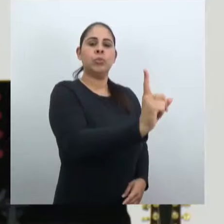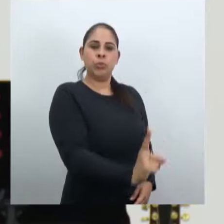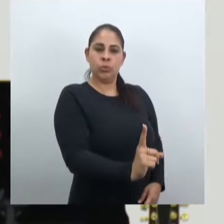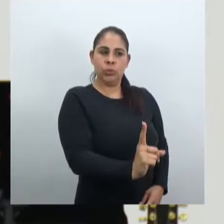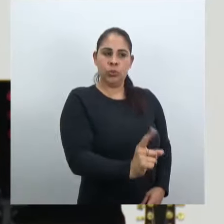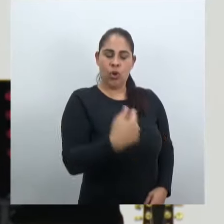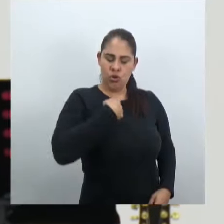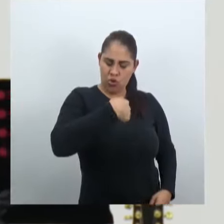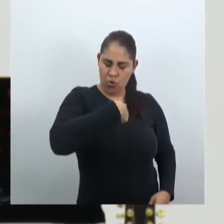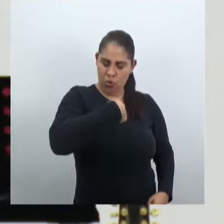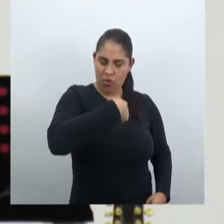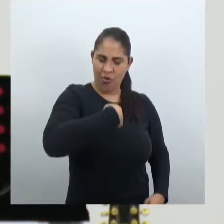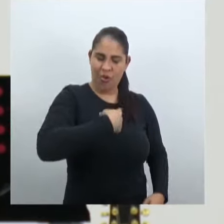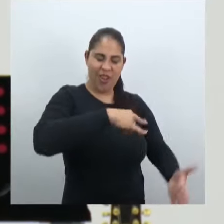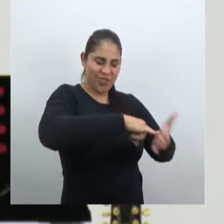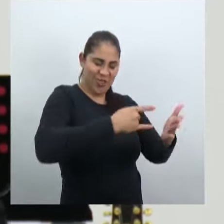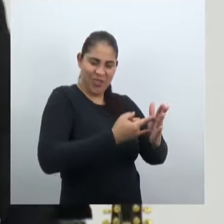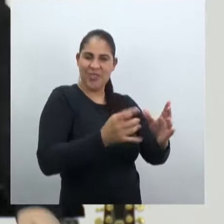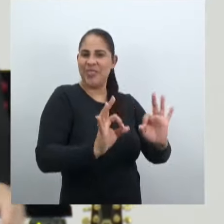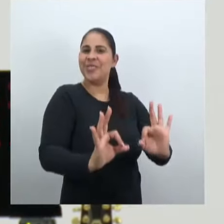está la solución.